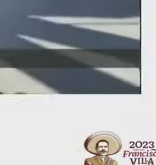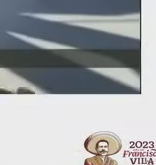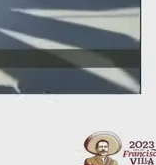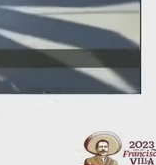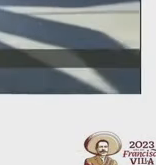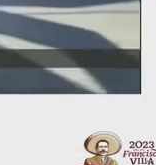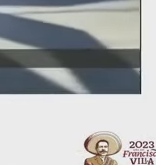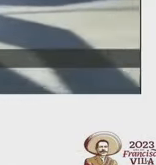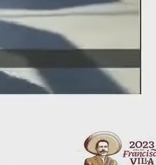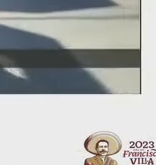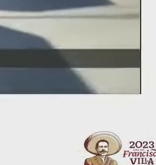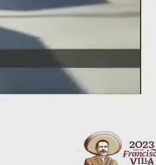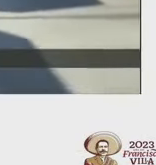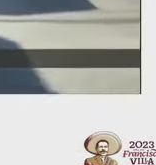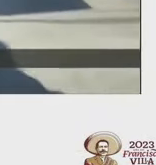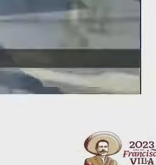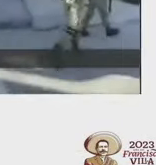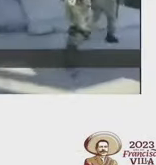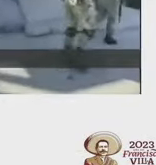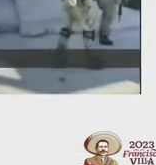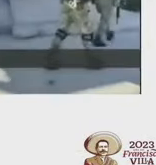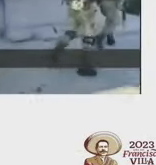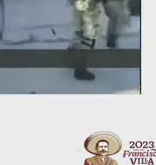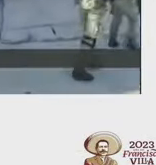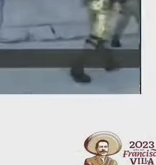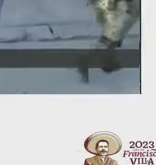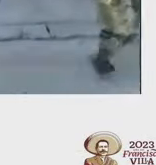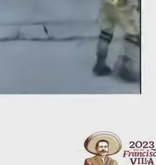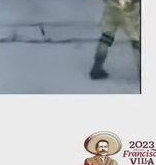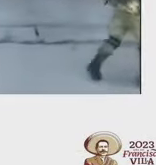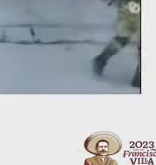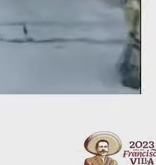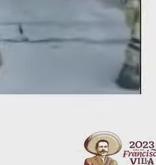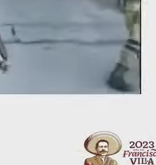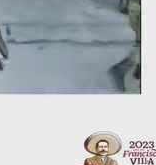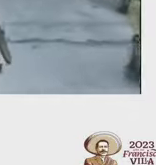79.802 elementos en la Estrategia Nacional de Seguridad Pública,